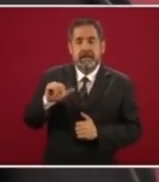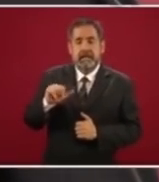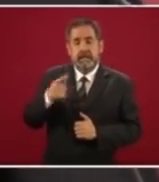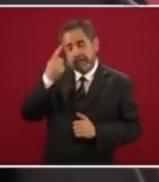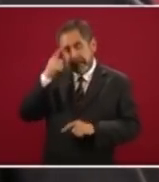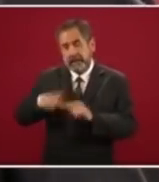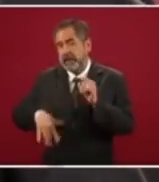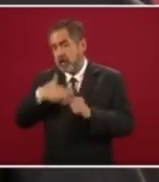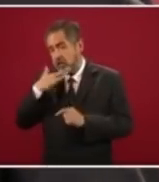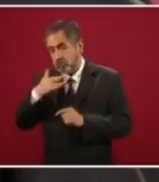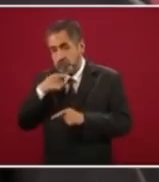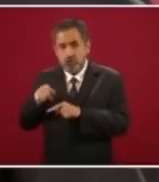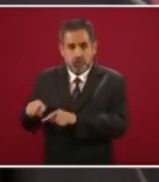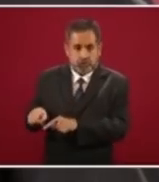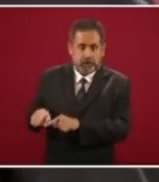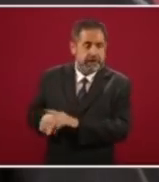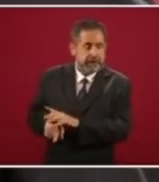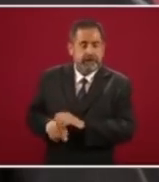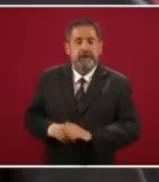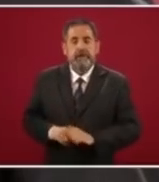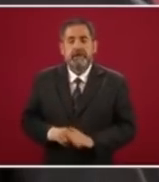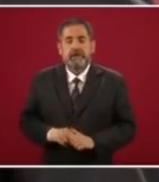Anticorrupción.